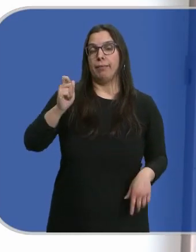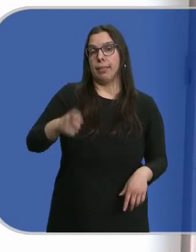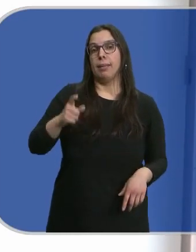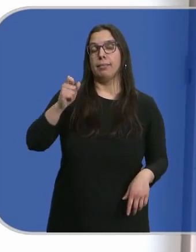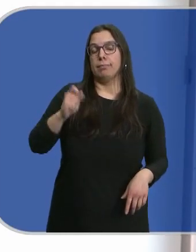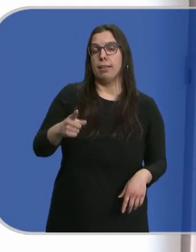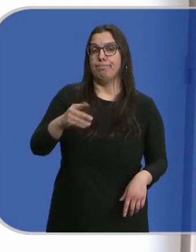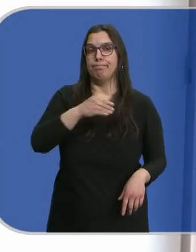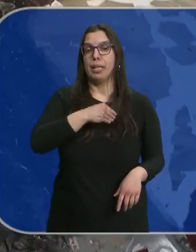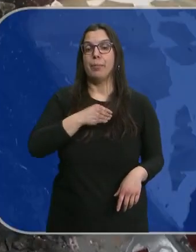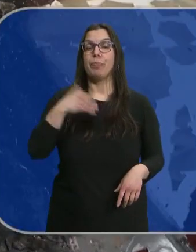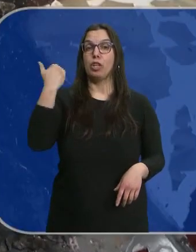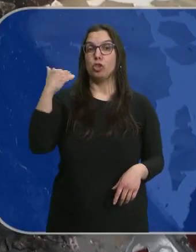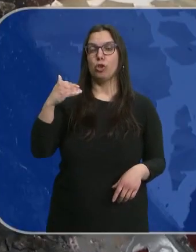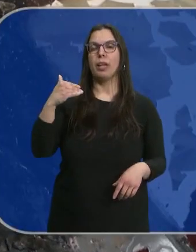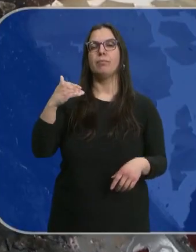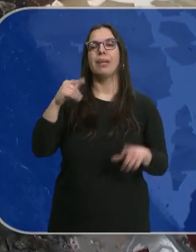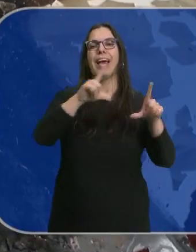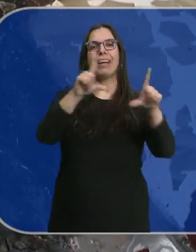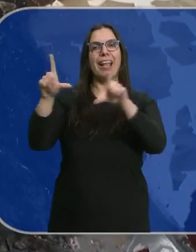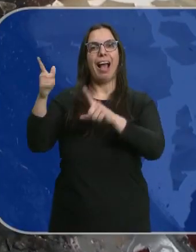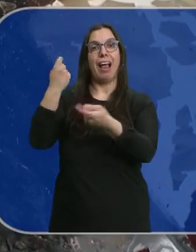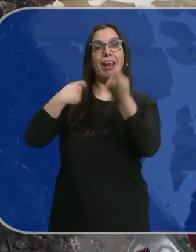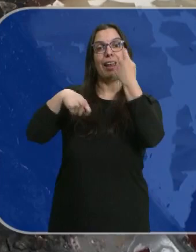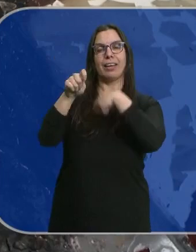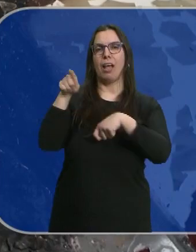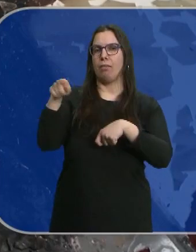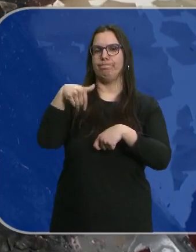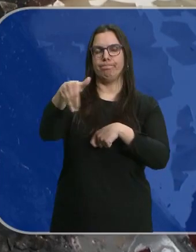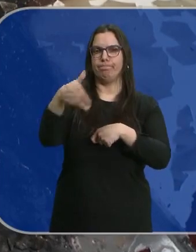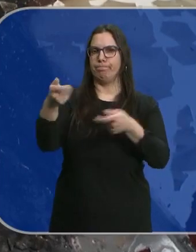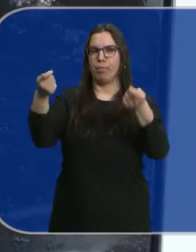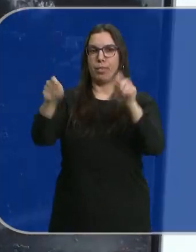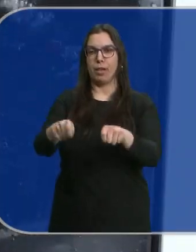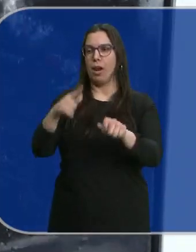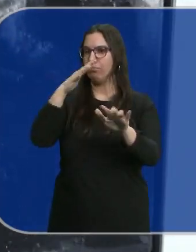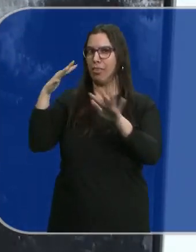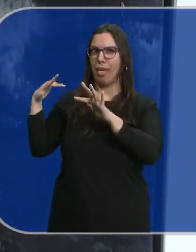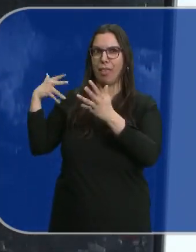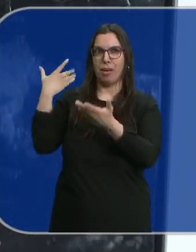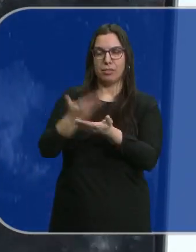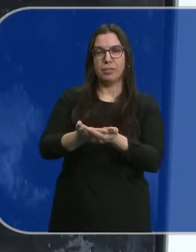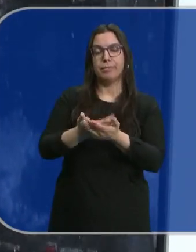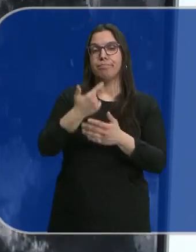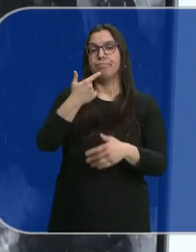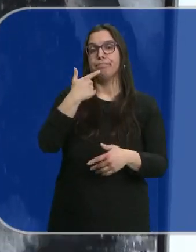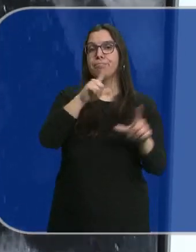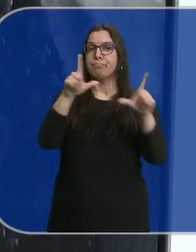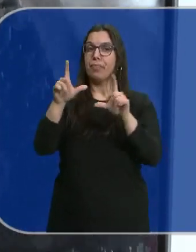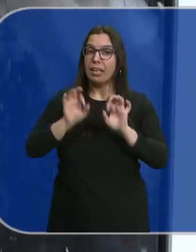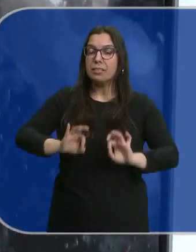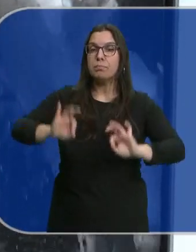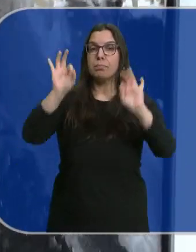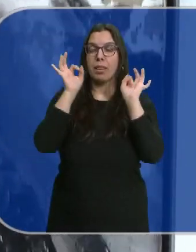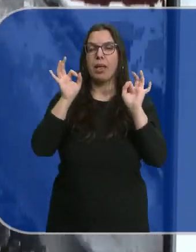demasiado habitual. En Soria, la galería Cortavit Arte cierra sus puertas después de más de 10 años de trayectoria. Se despide con una muestra muy